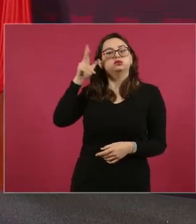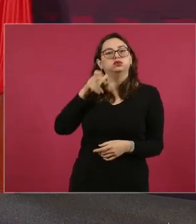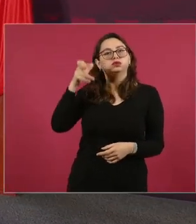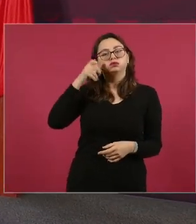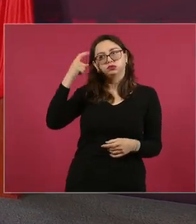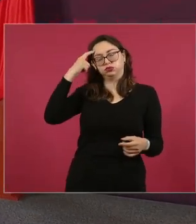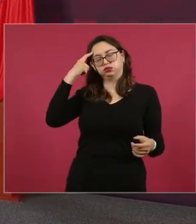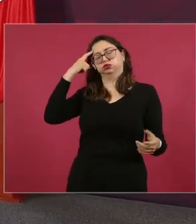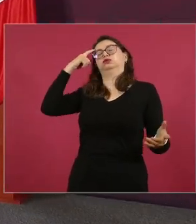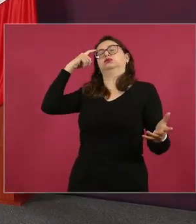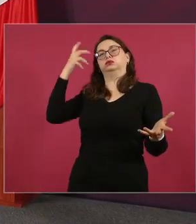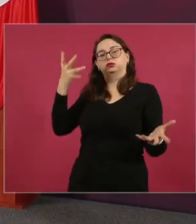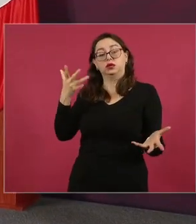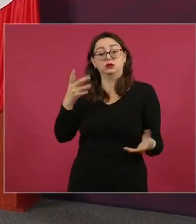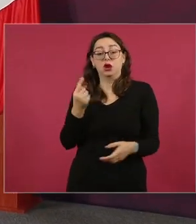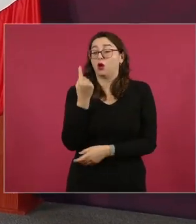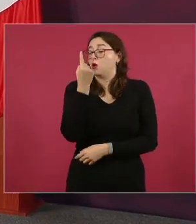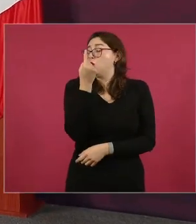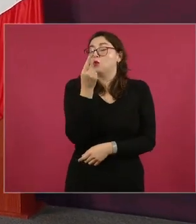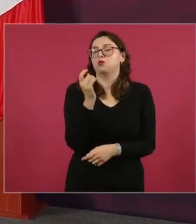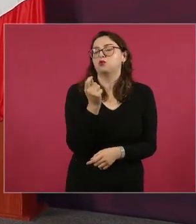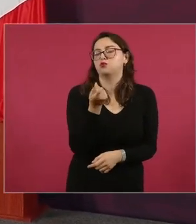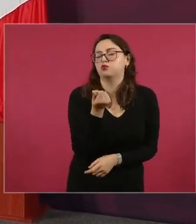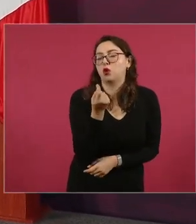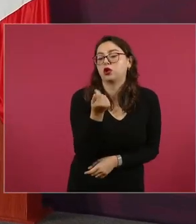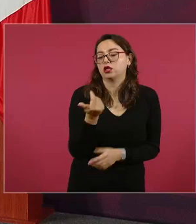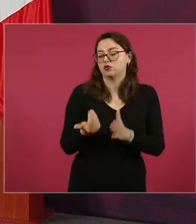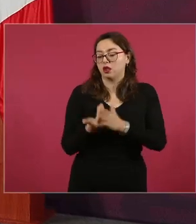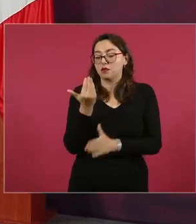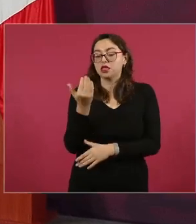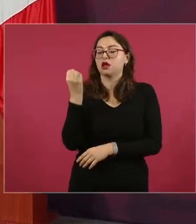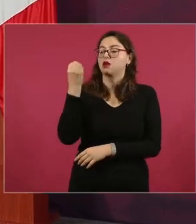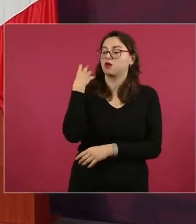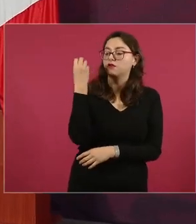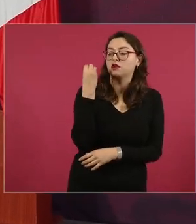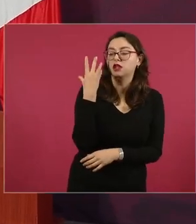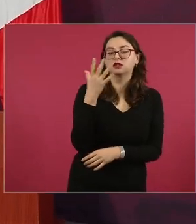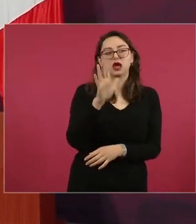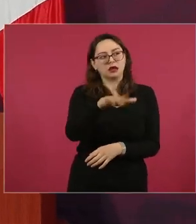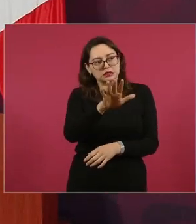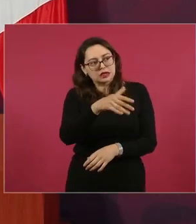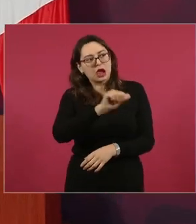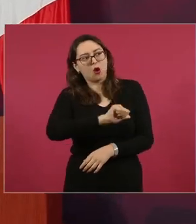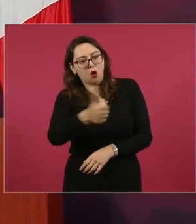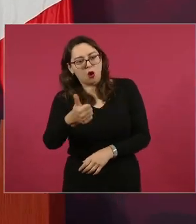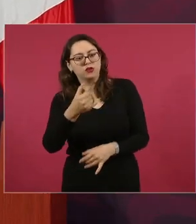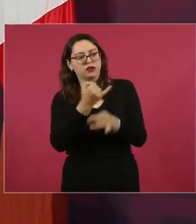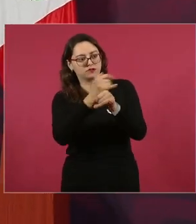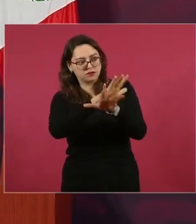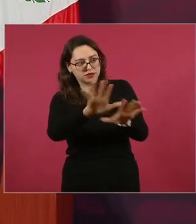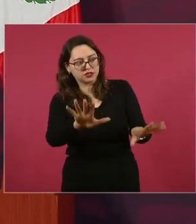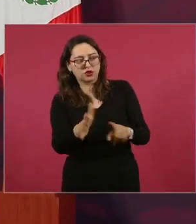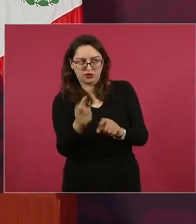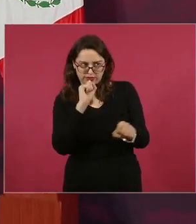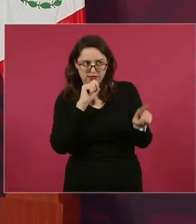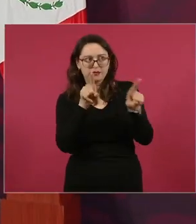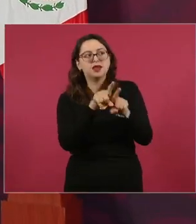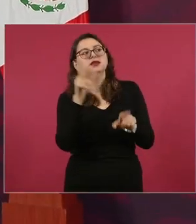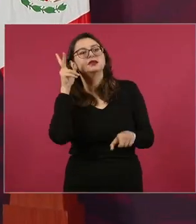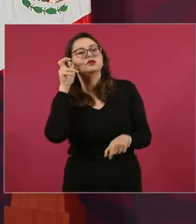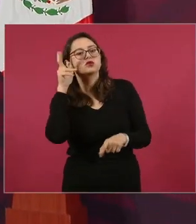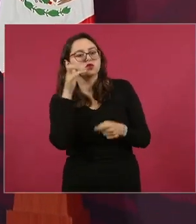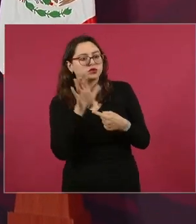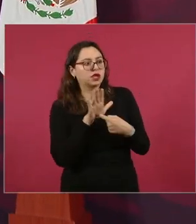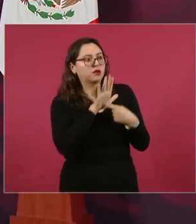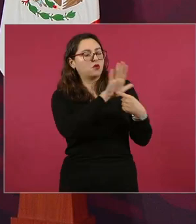que escuchen que existe otro punto de vista que es el nuestro,